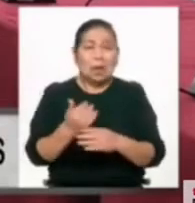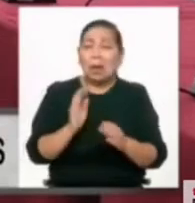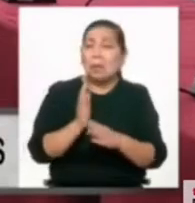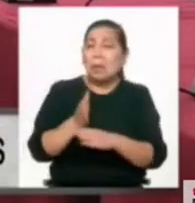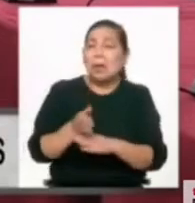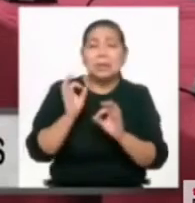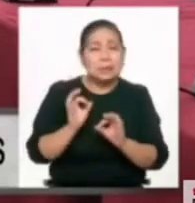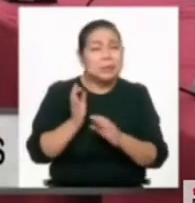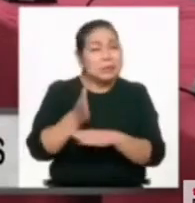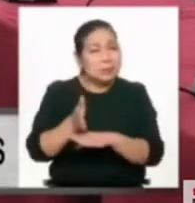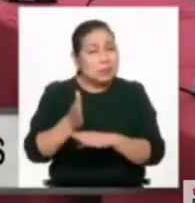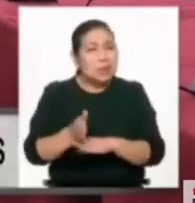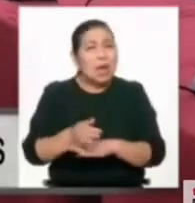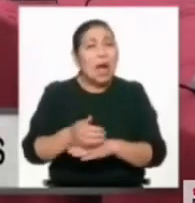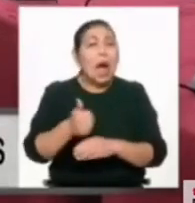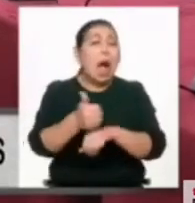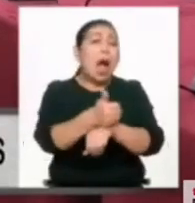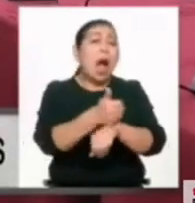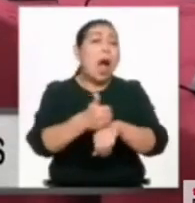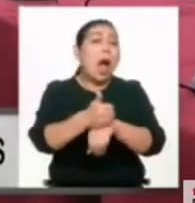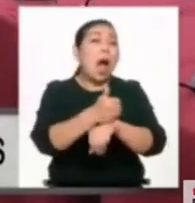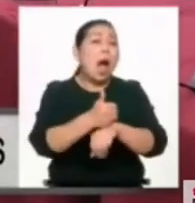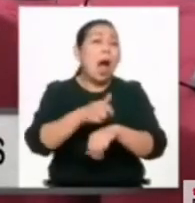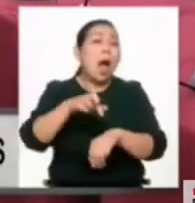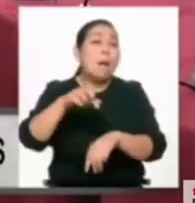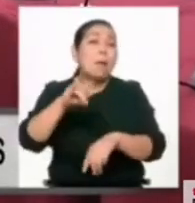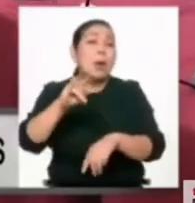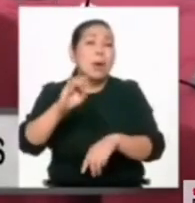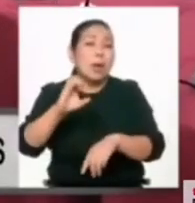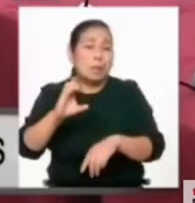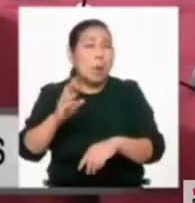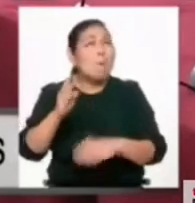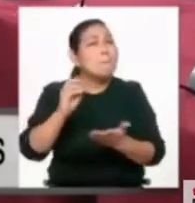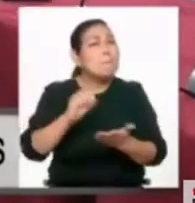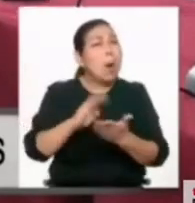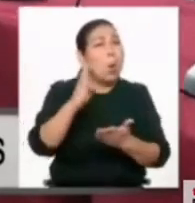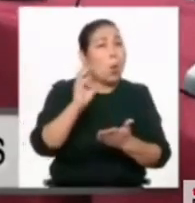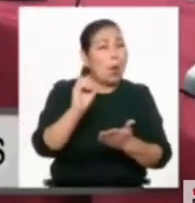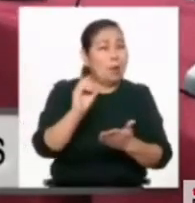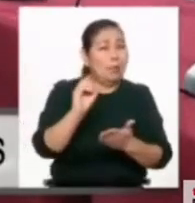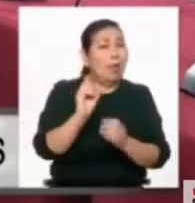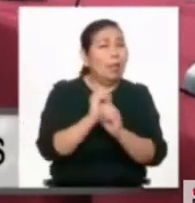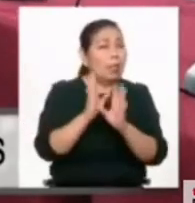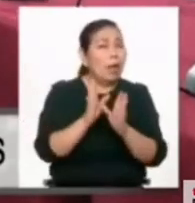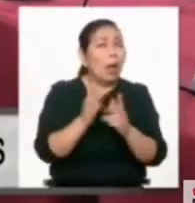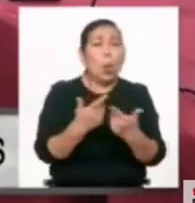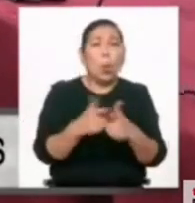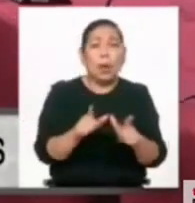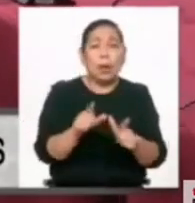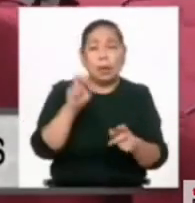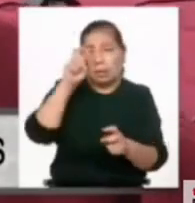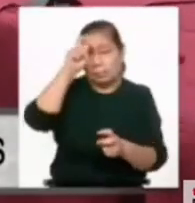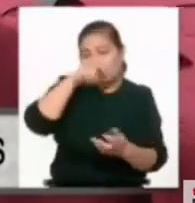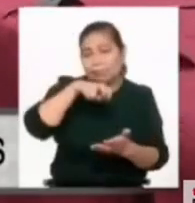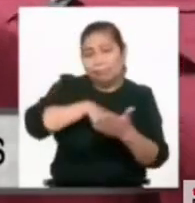han acudido con frecuencia a Apurímac. Sin embargo, la crisis continúa. Hay más de 40 días de paralización en la zona minera.